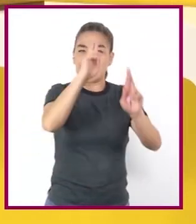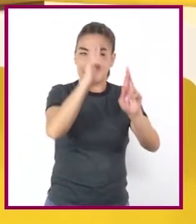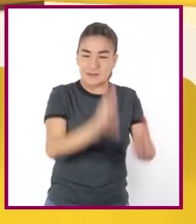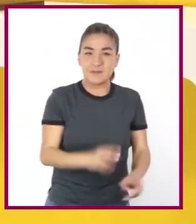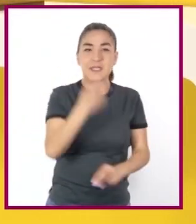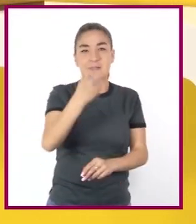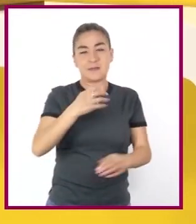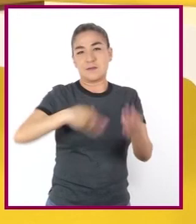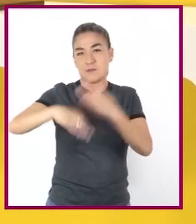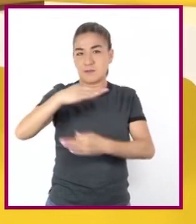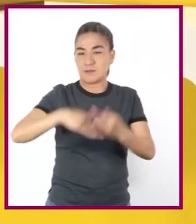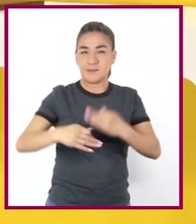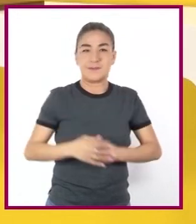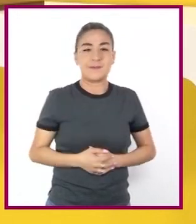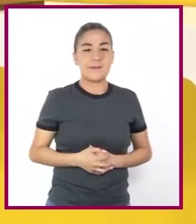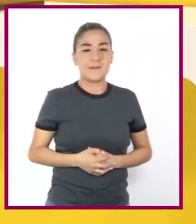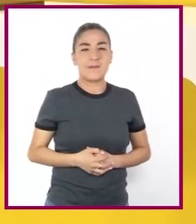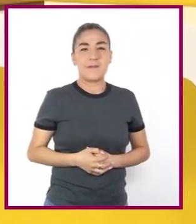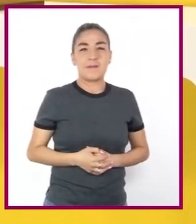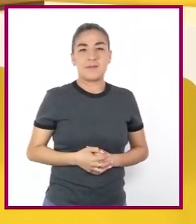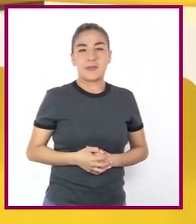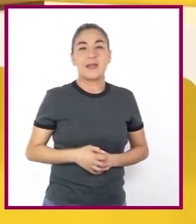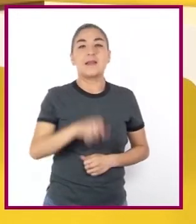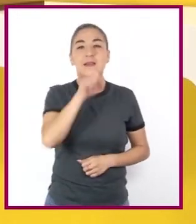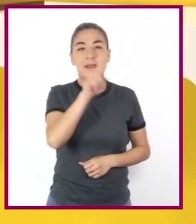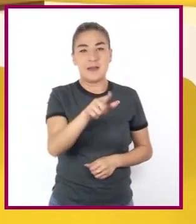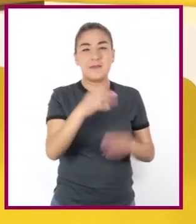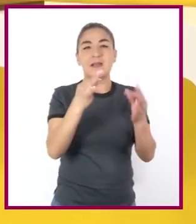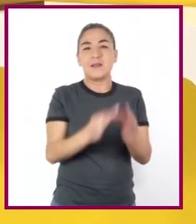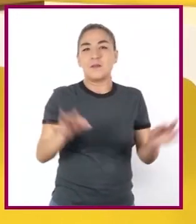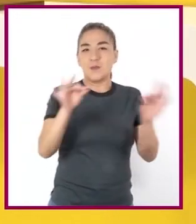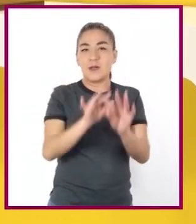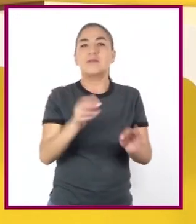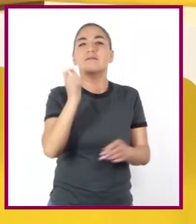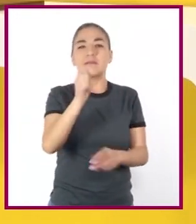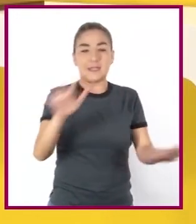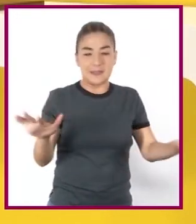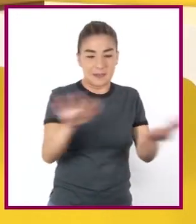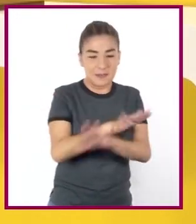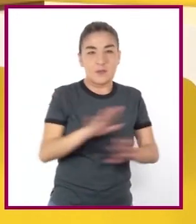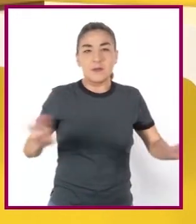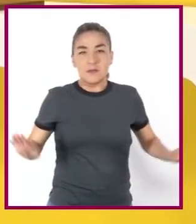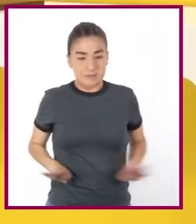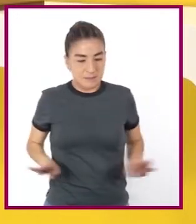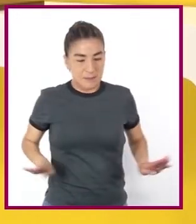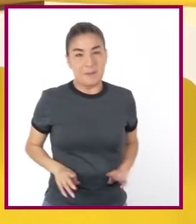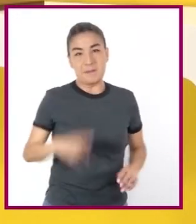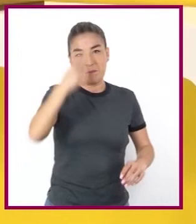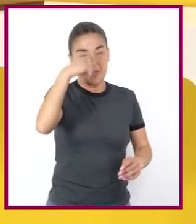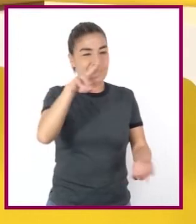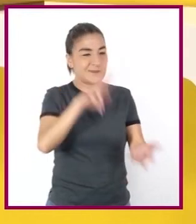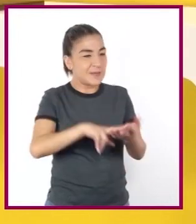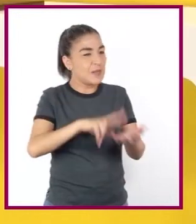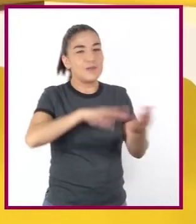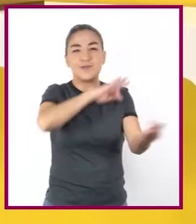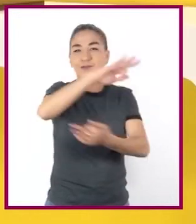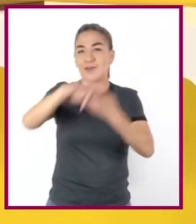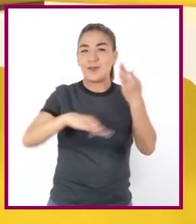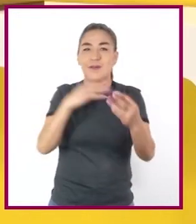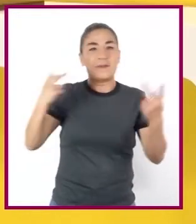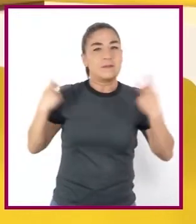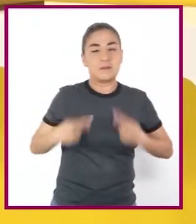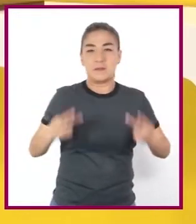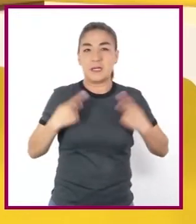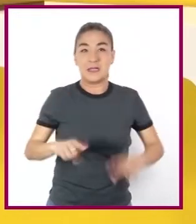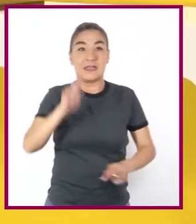las y los demás. Es fundamental cambiar nuestra actitud y valorar a todas las personas.